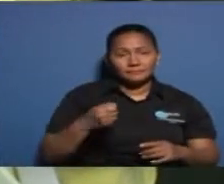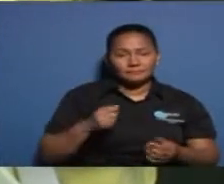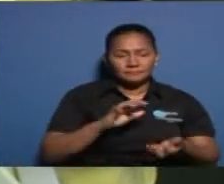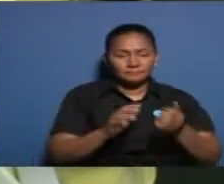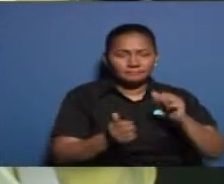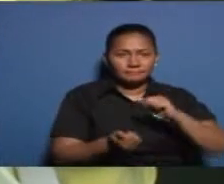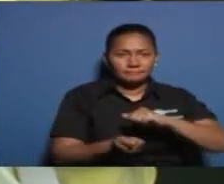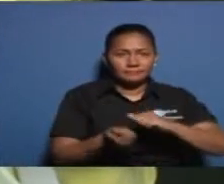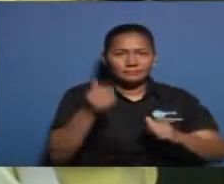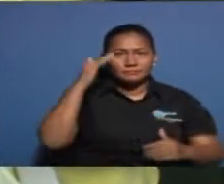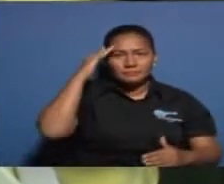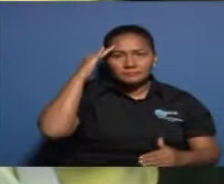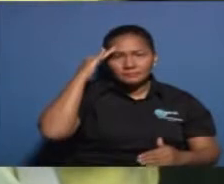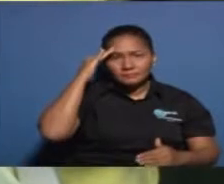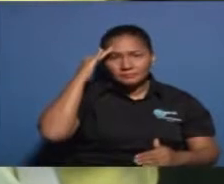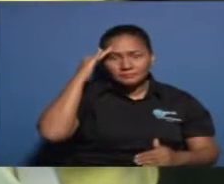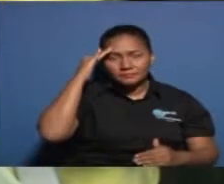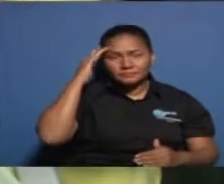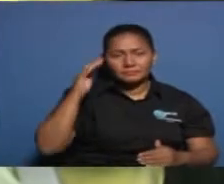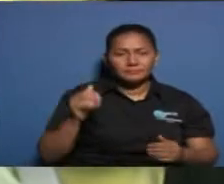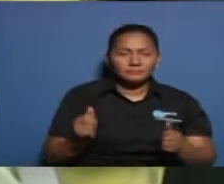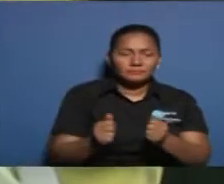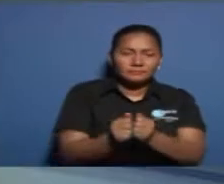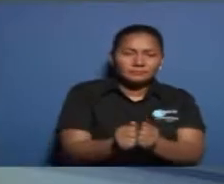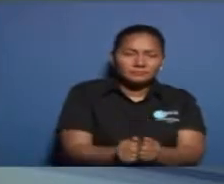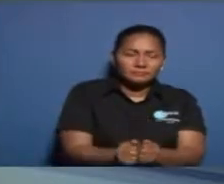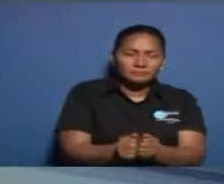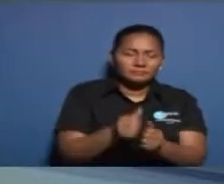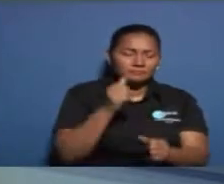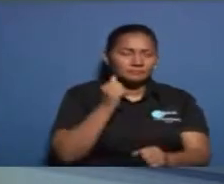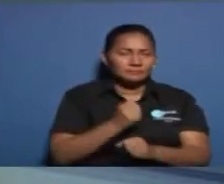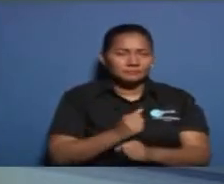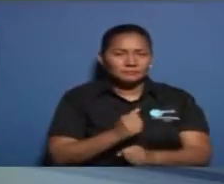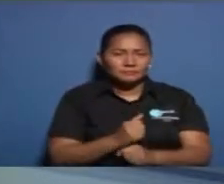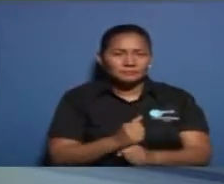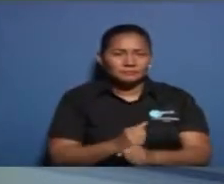personas a tus compañeros de trabajo que están allí sorteando por él